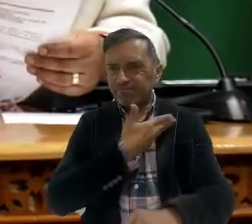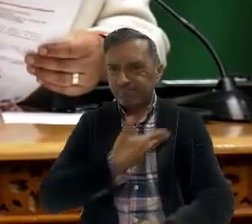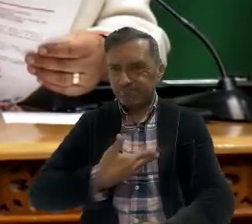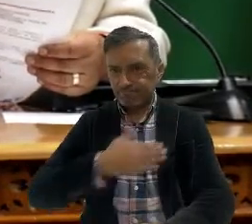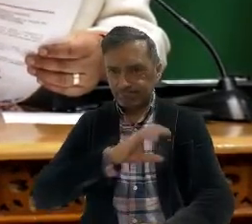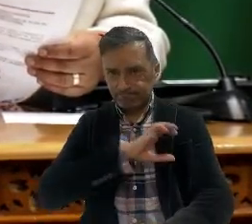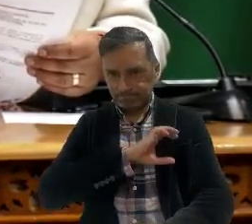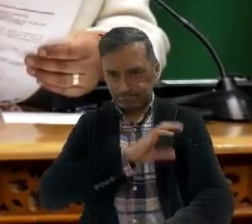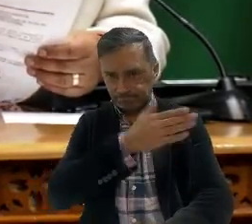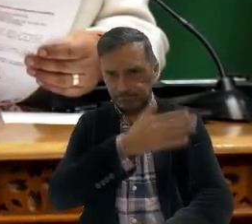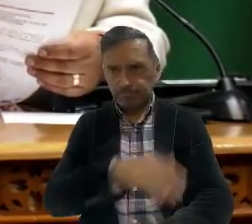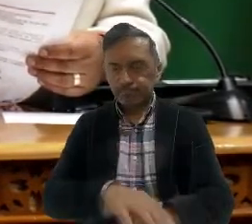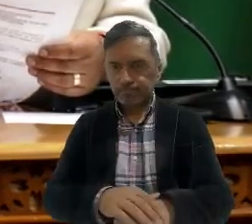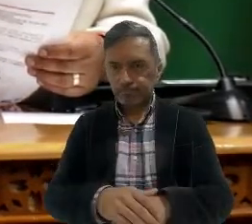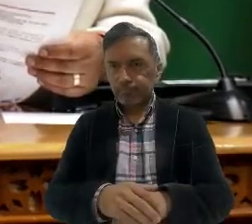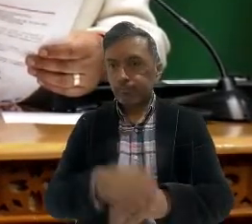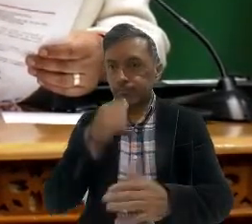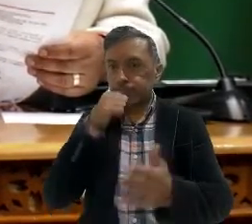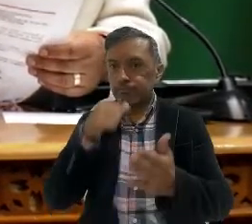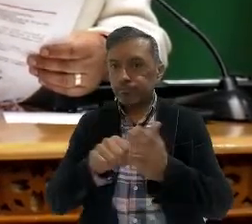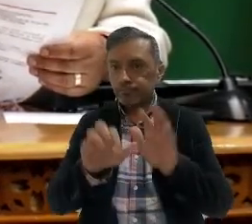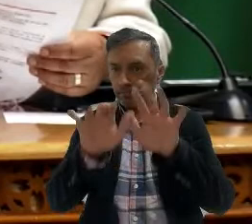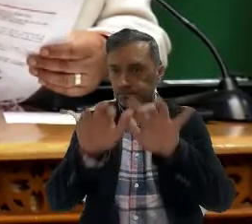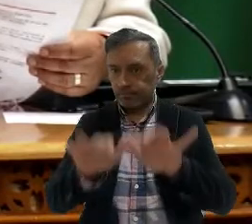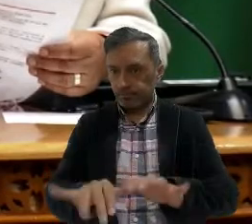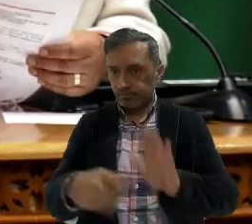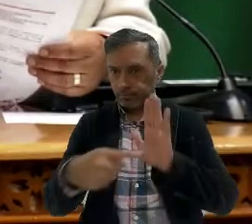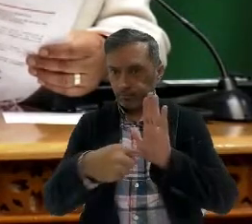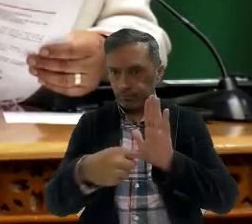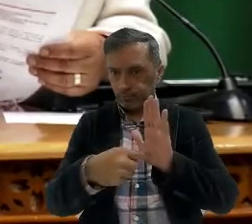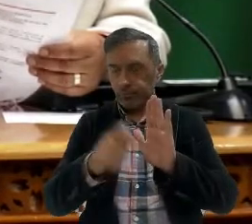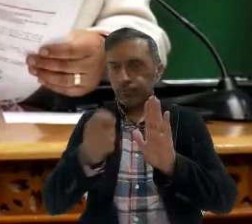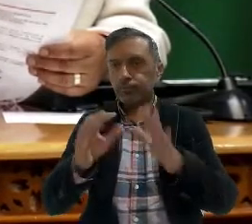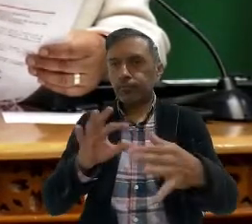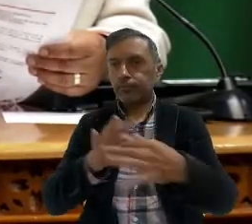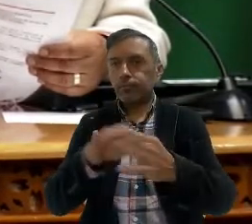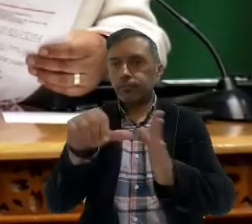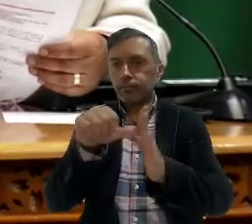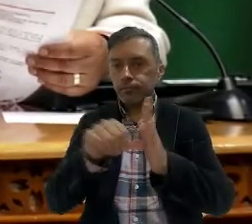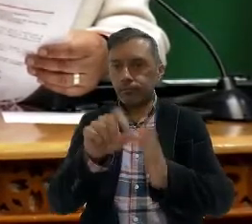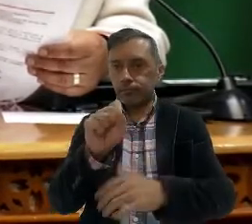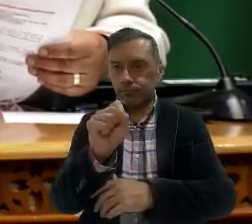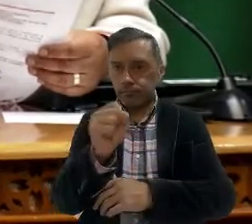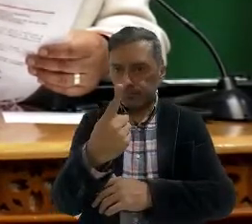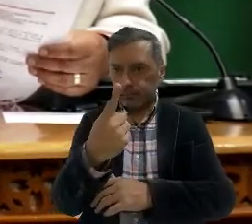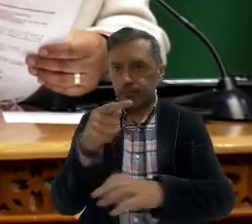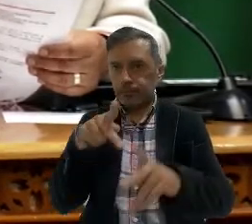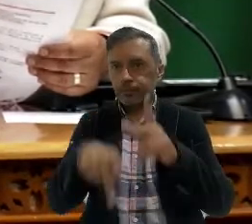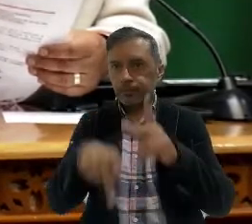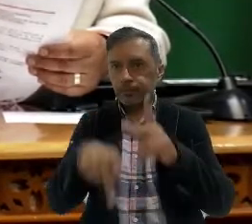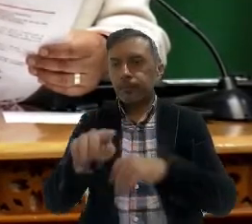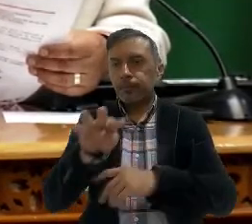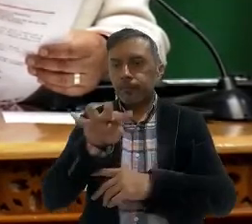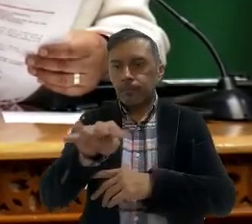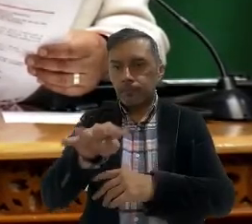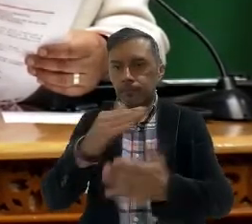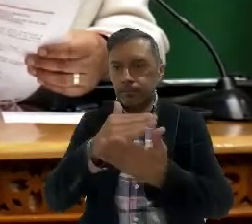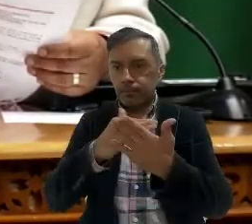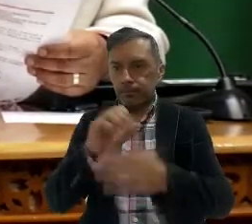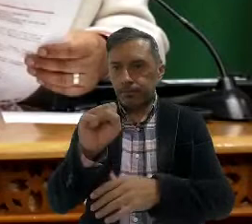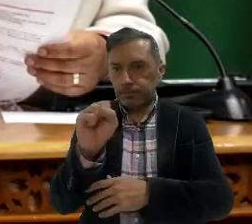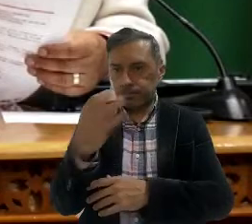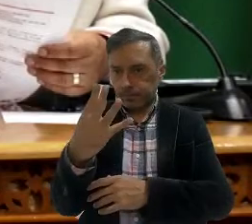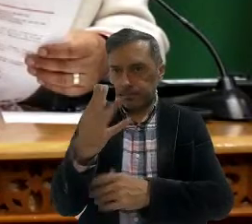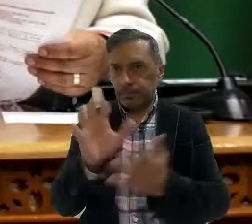de del presente escrito y en términos de lo dispuesto por los artículos 61, fracción 19 y 64 de la